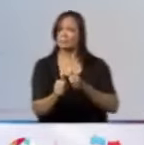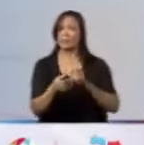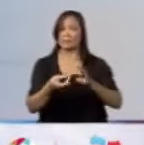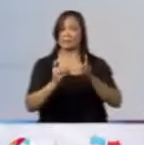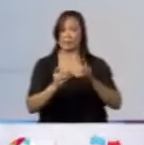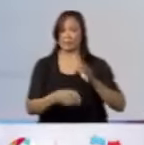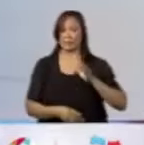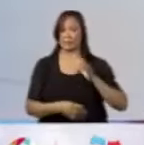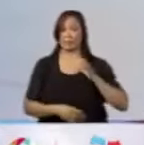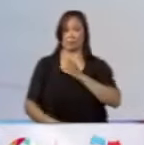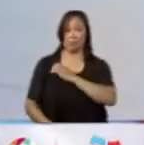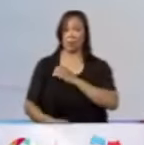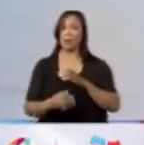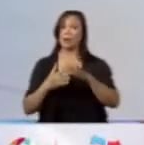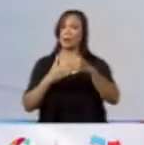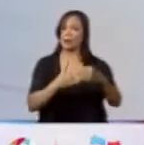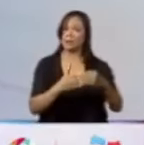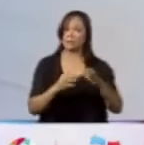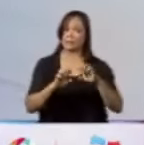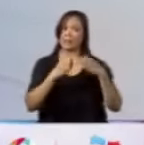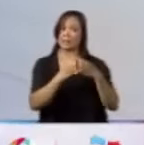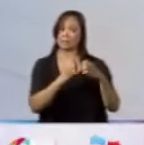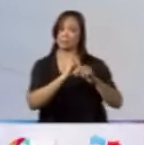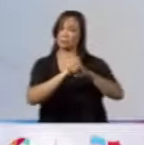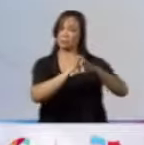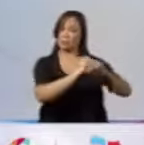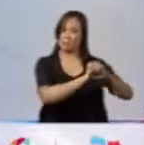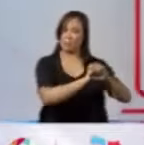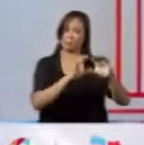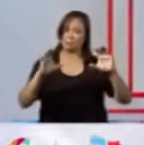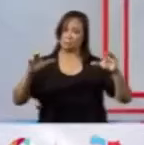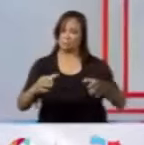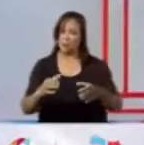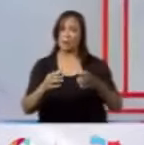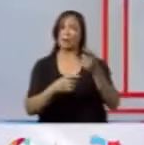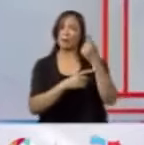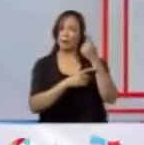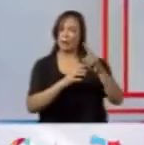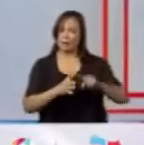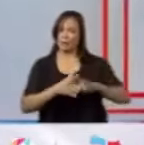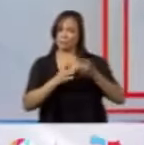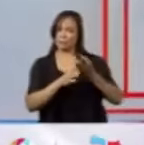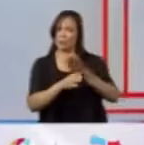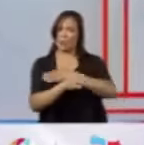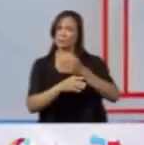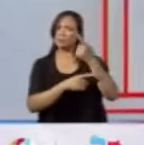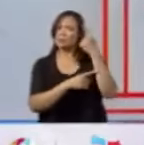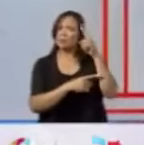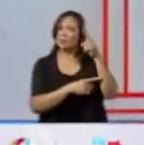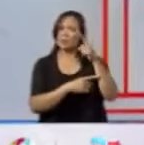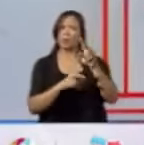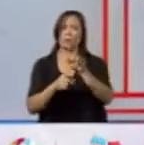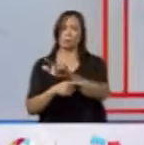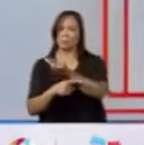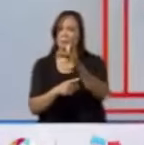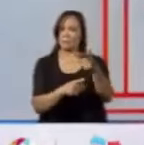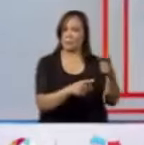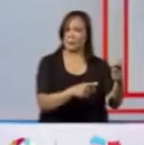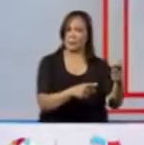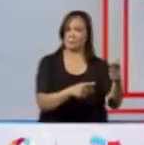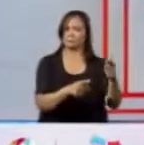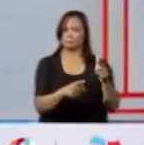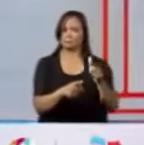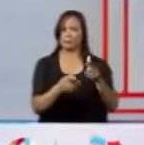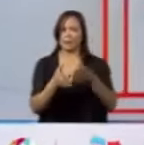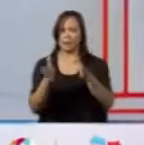La dirección ejecutiva, junto a los candidatos y sus equipos de campaña, han sorteado previamente al inicio de esta emisión los turnos correspondientes